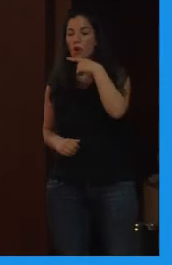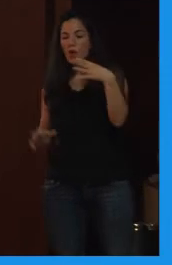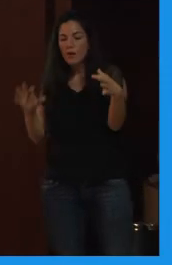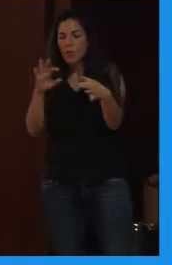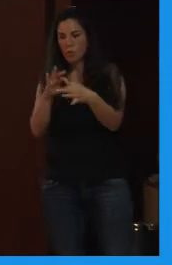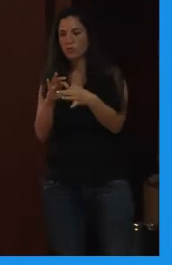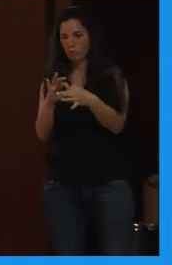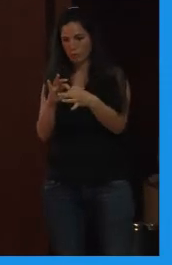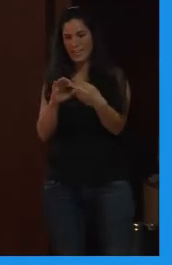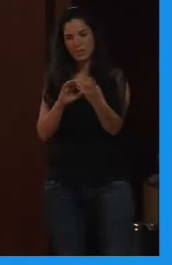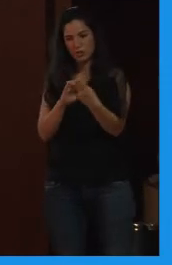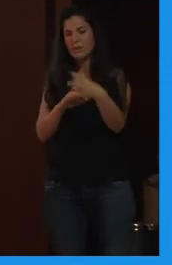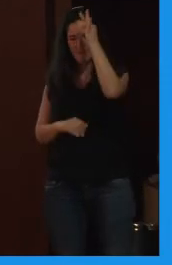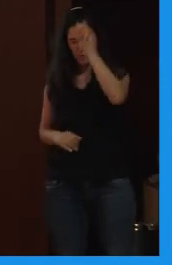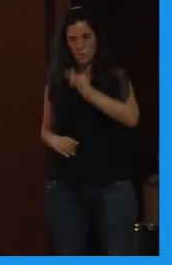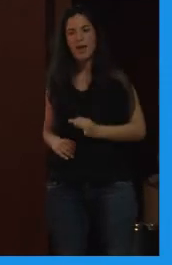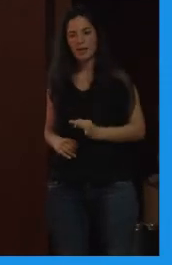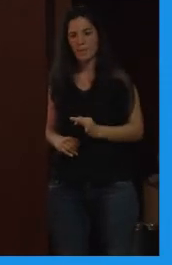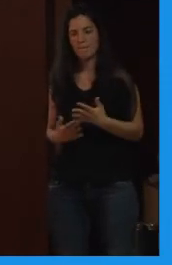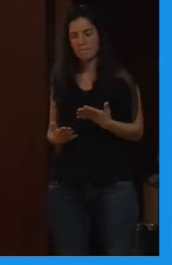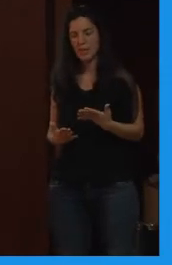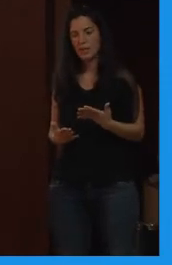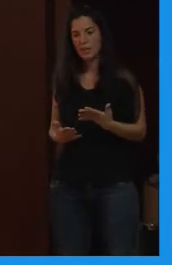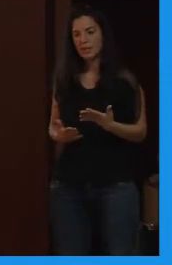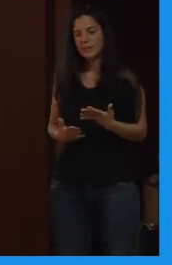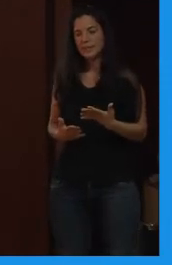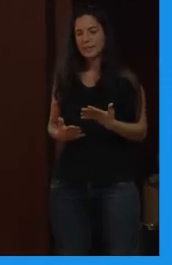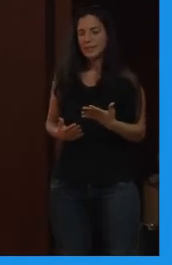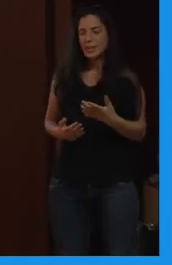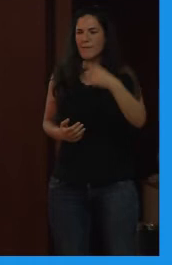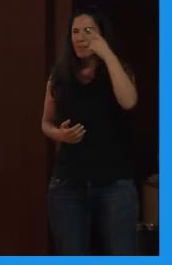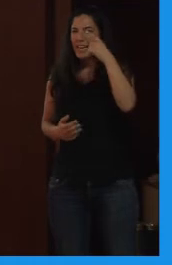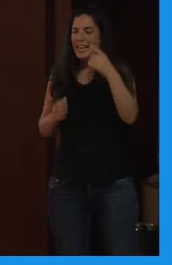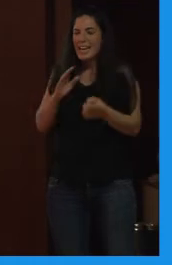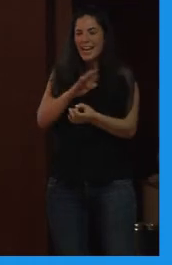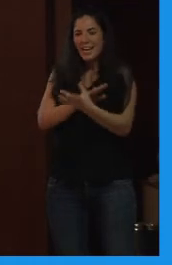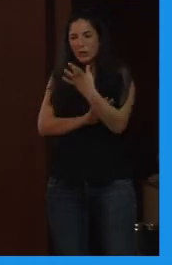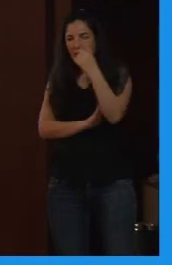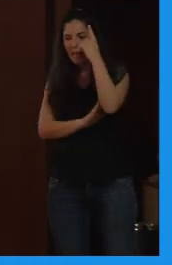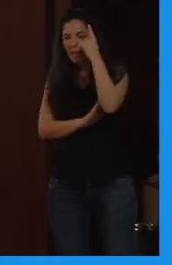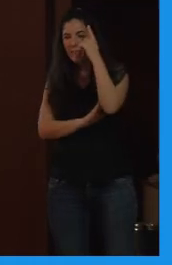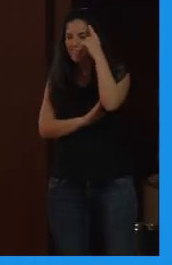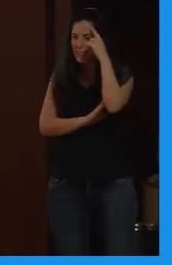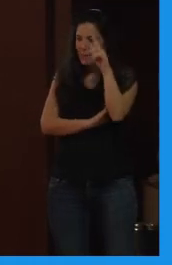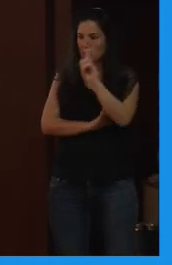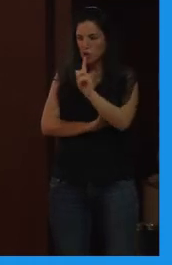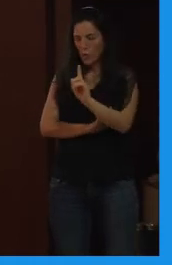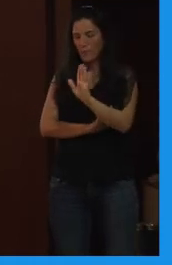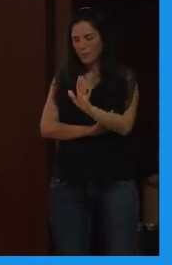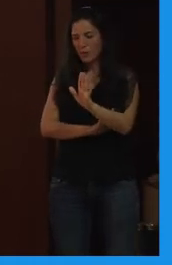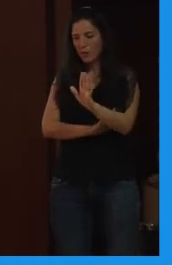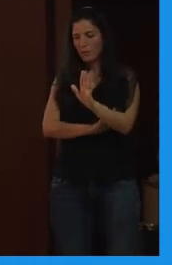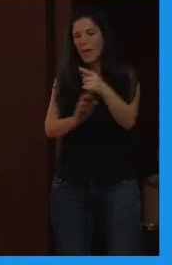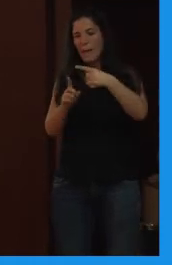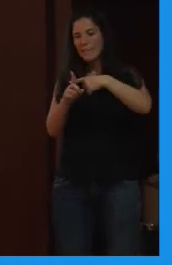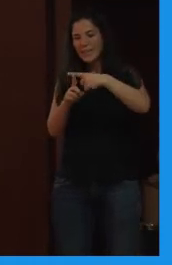No hay marcadores serológicos ni instrumentales del padecimiento, no es que no se sepa la causa, es que no tenemos marcadores